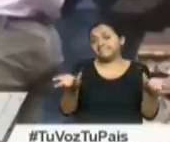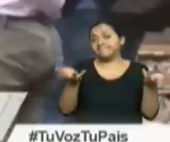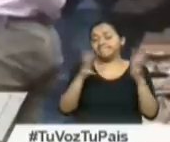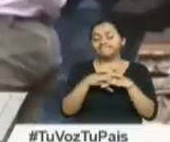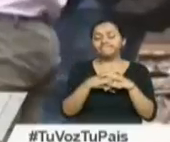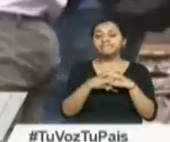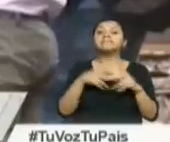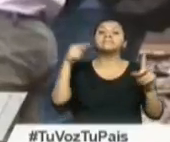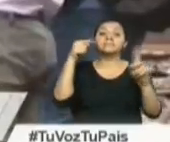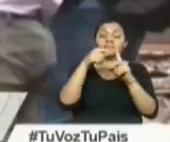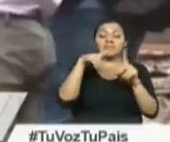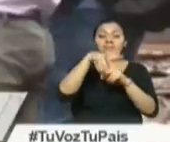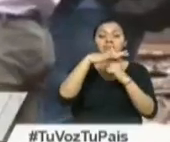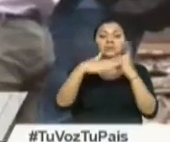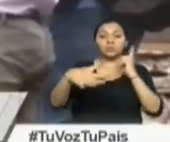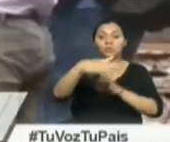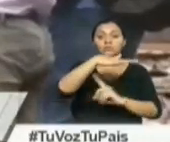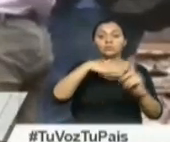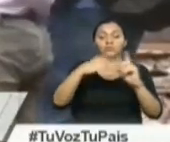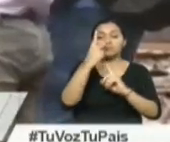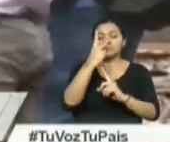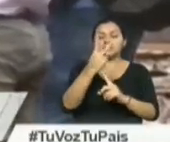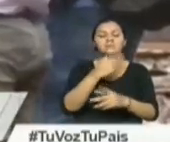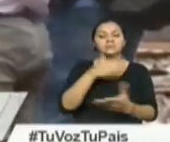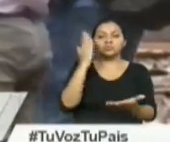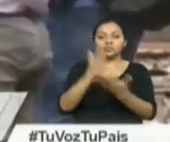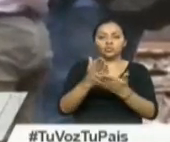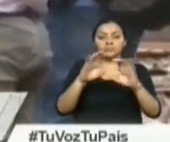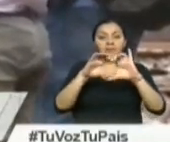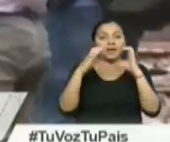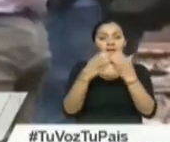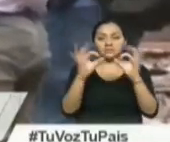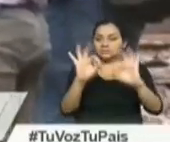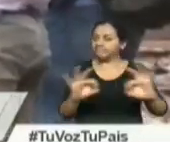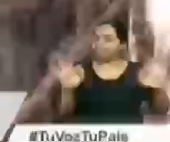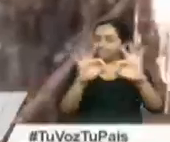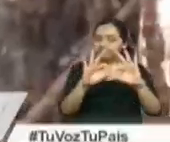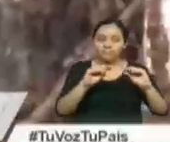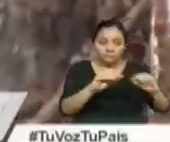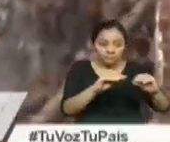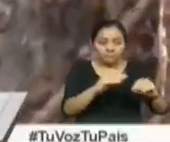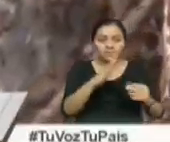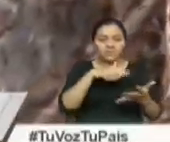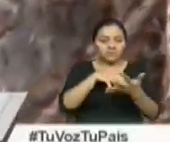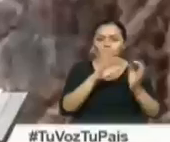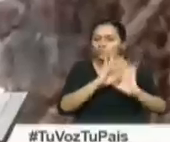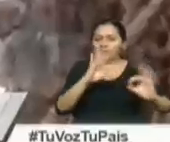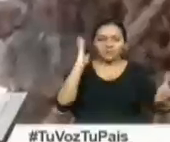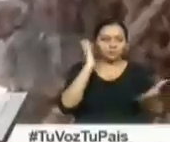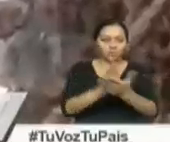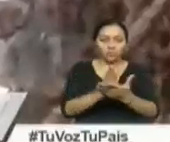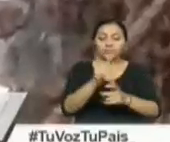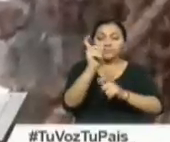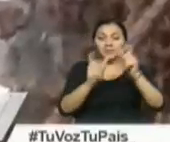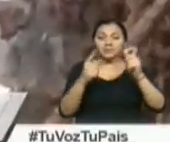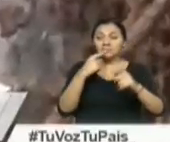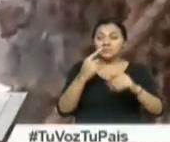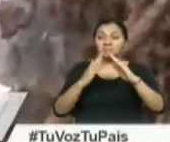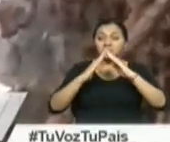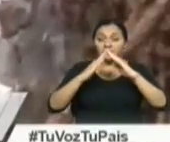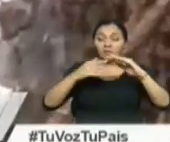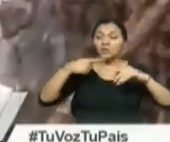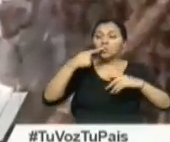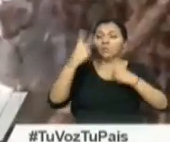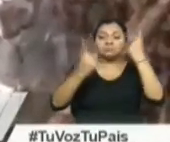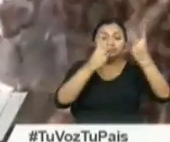Ante esta situación, las autoridades decidieron suspender las clases en los colegios y las universidades y se le pidió a la gente abstenerse de salir a la calle